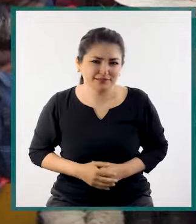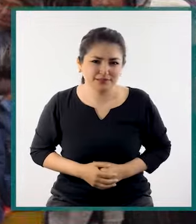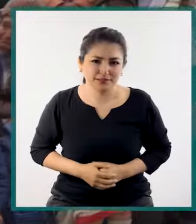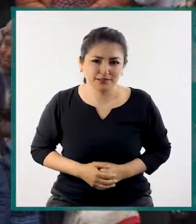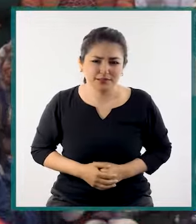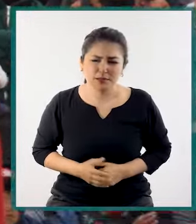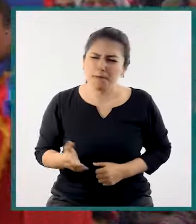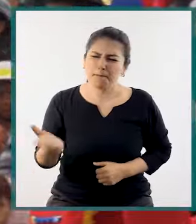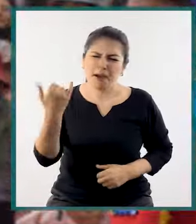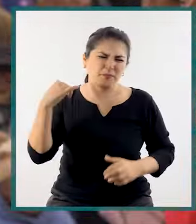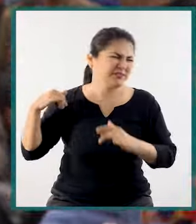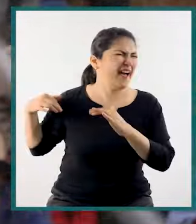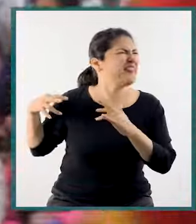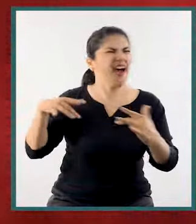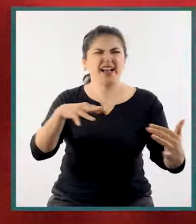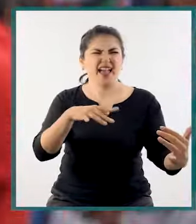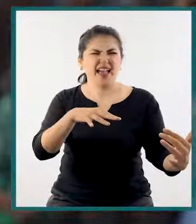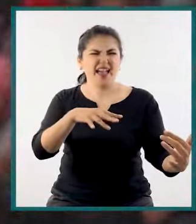¡A toque!